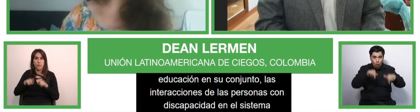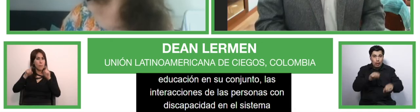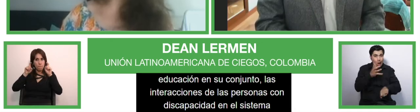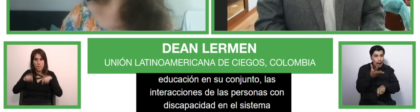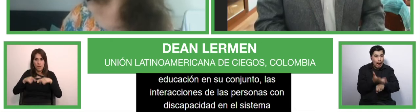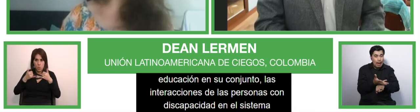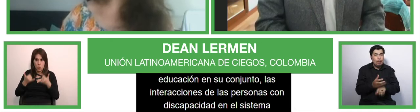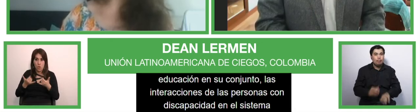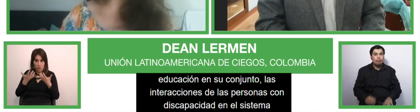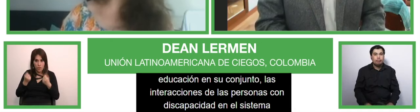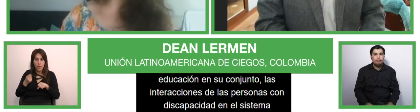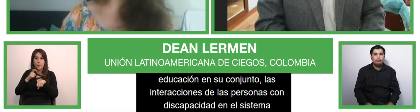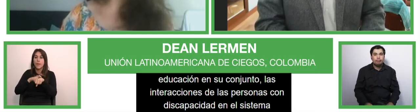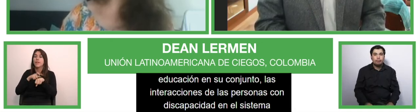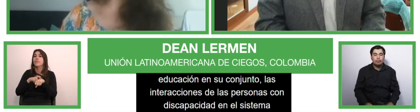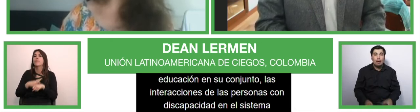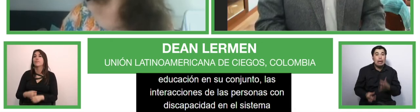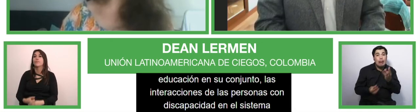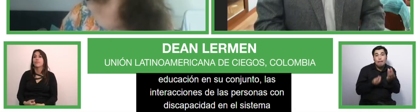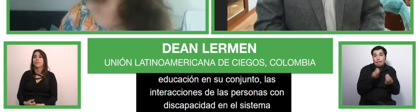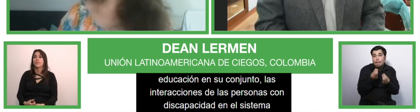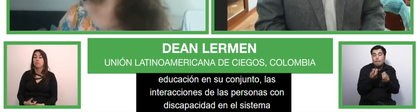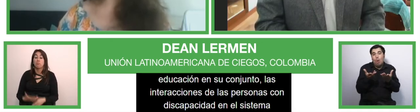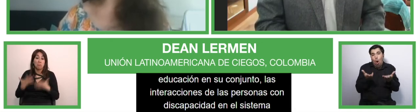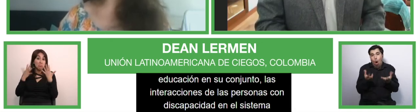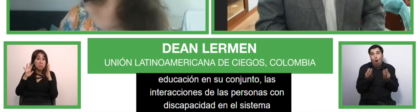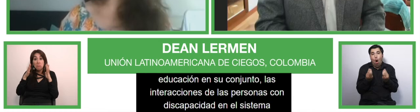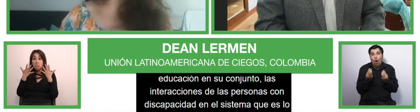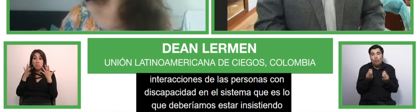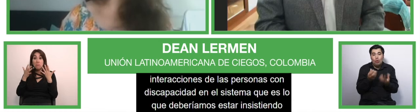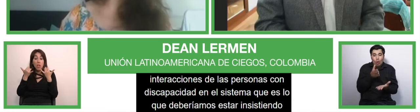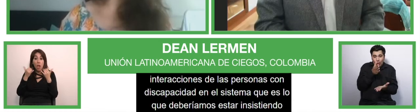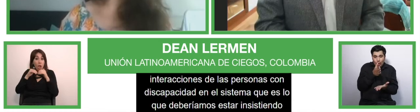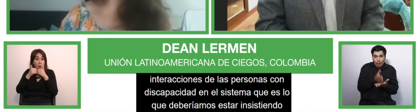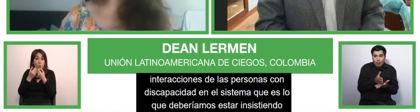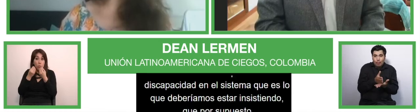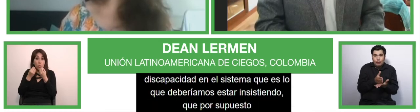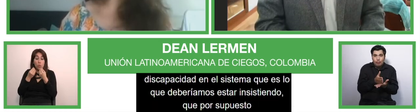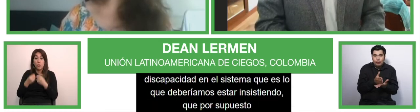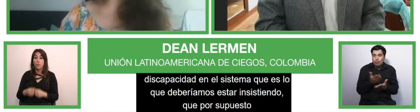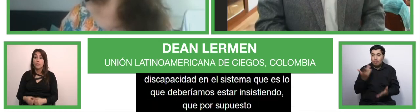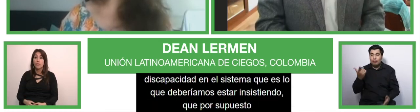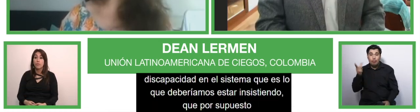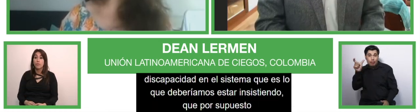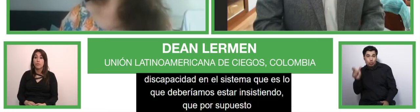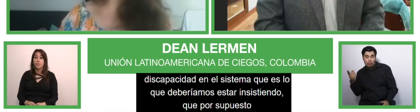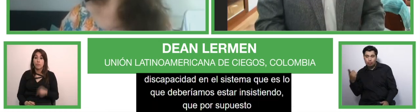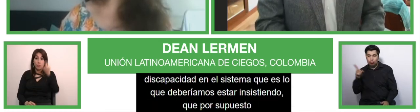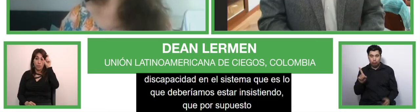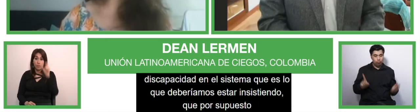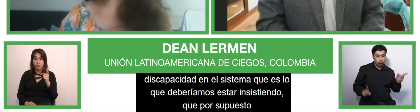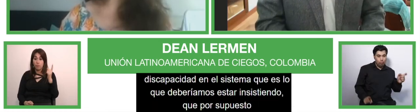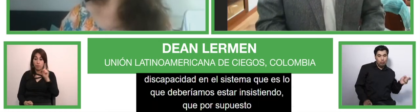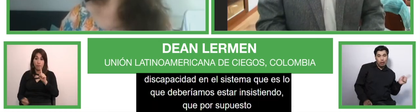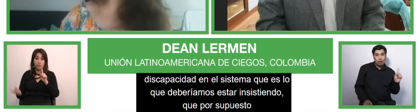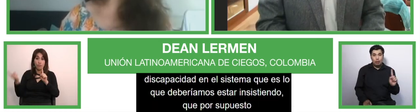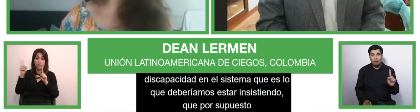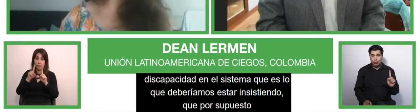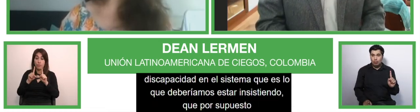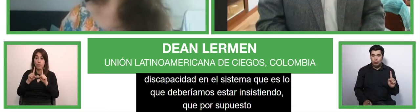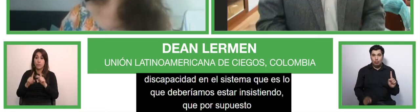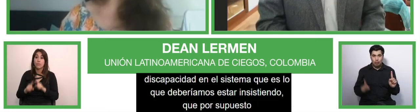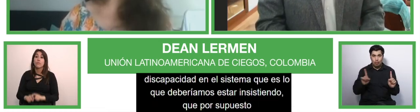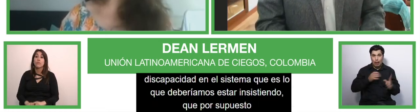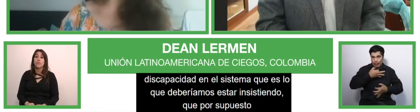momento, que por supuesto van a implicar los dos aspectos de mis dos colegas aquí, porque el